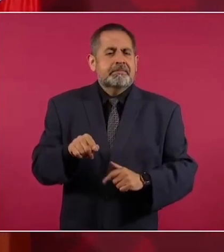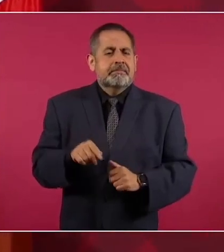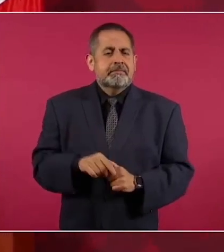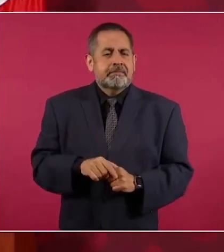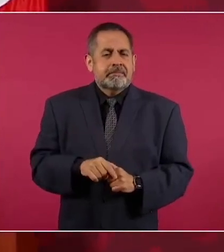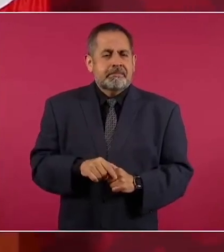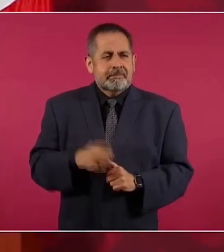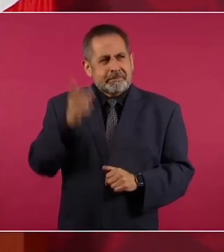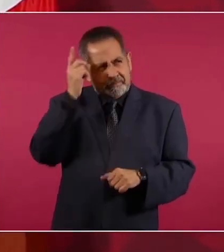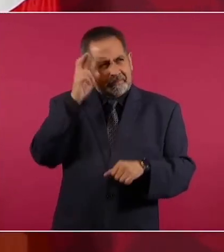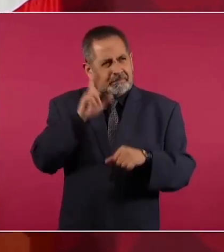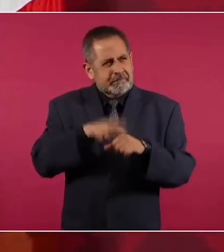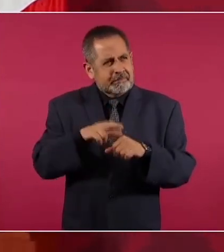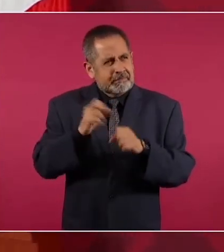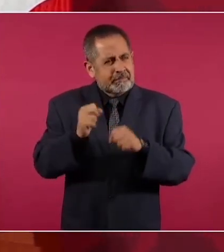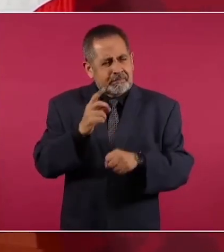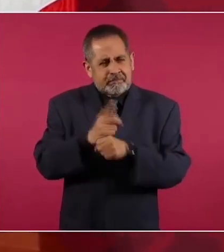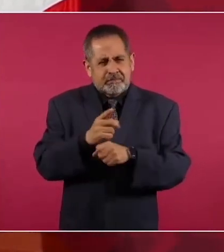la dirección,